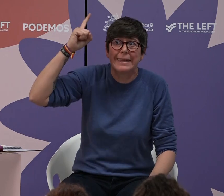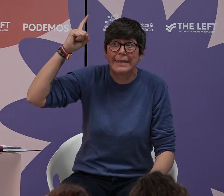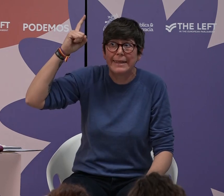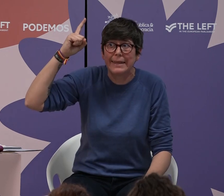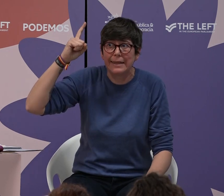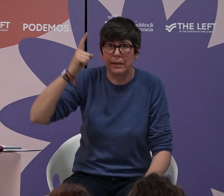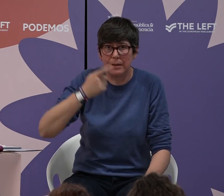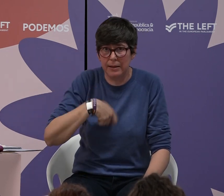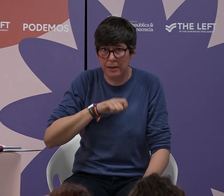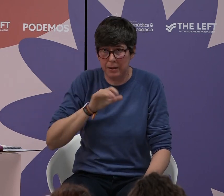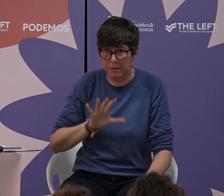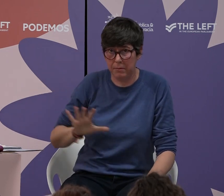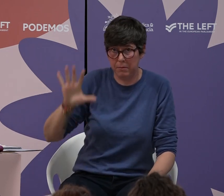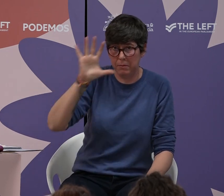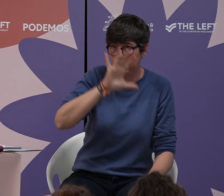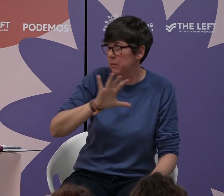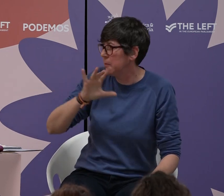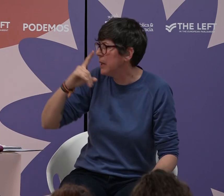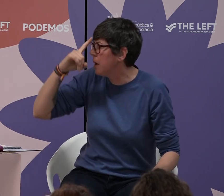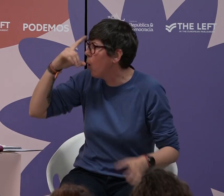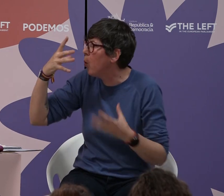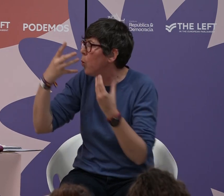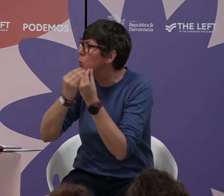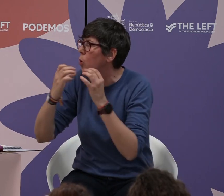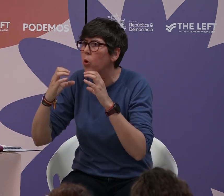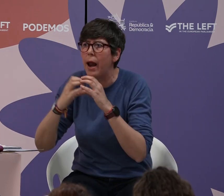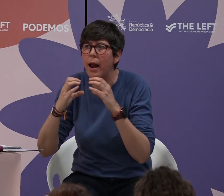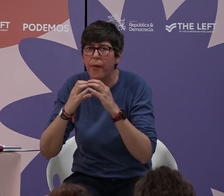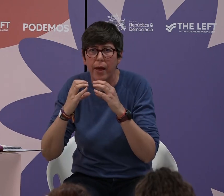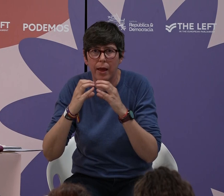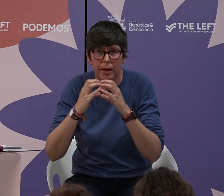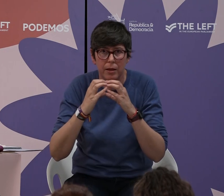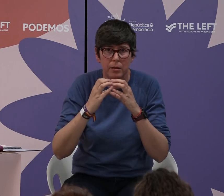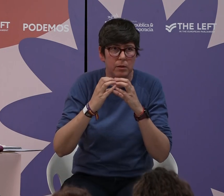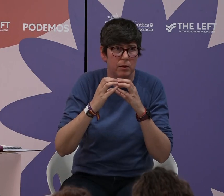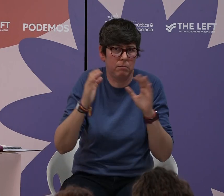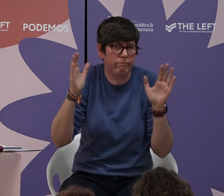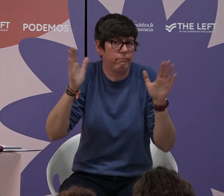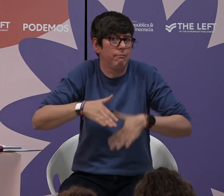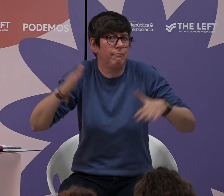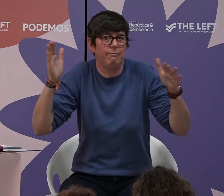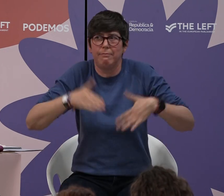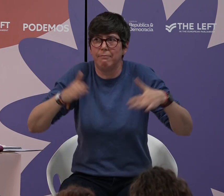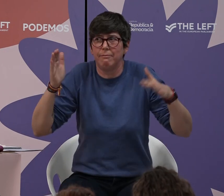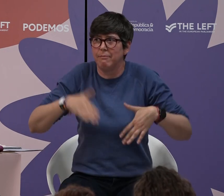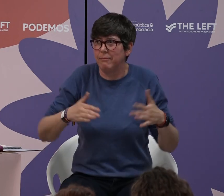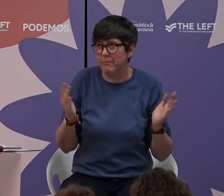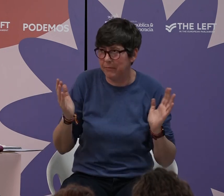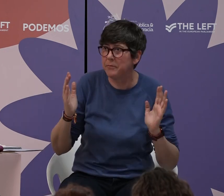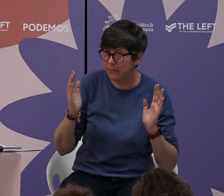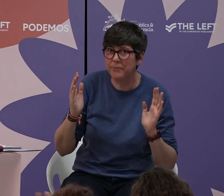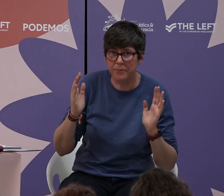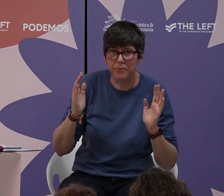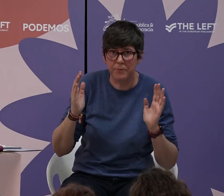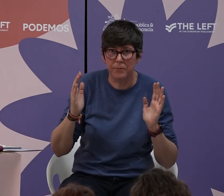convirtiendo en apartamentos turísticos en la ciudad de valencia yo creo que junto con Granada si no me equivoco es